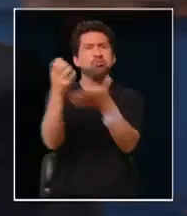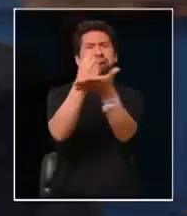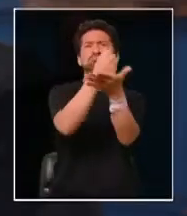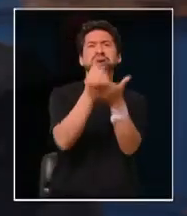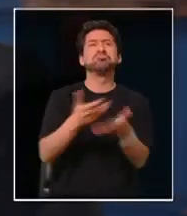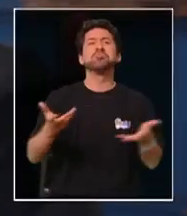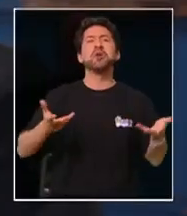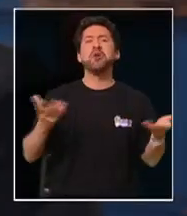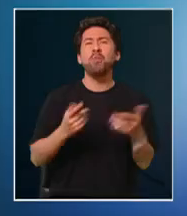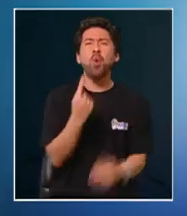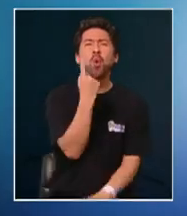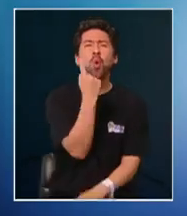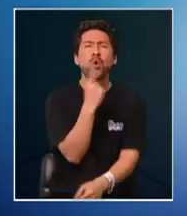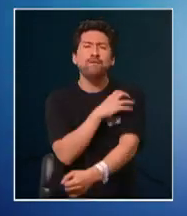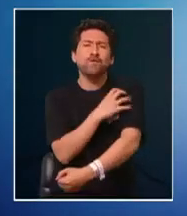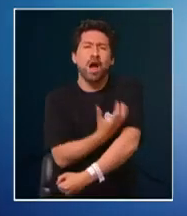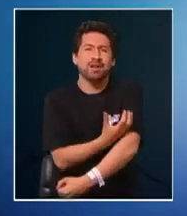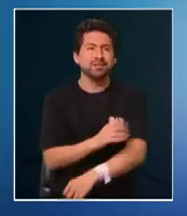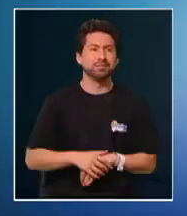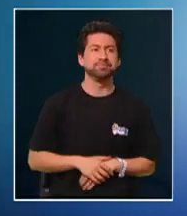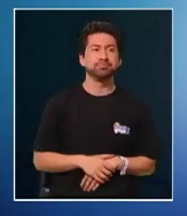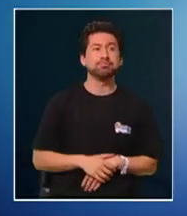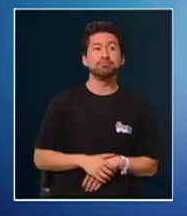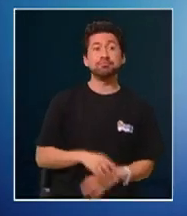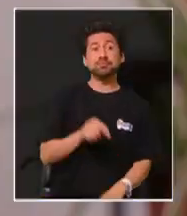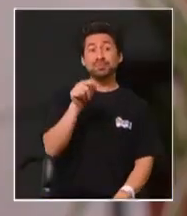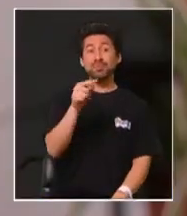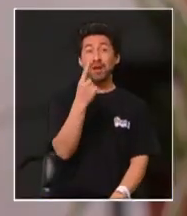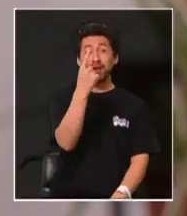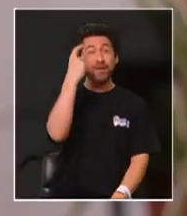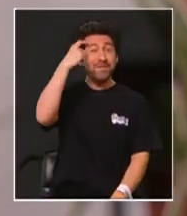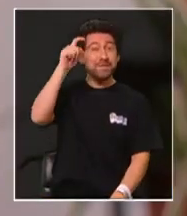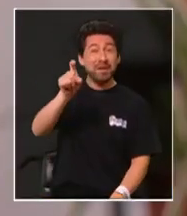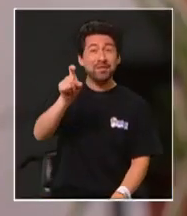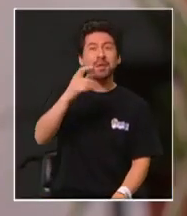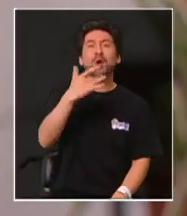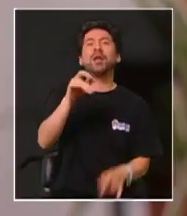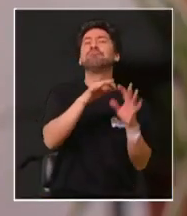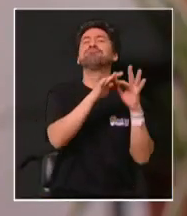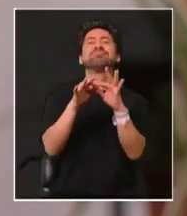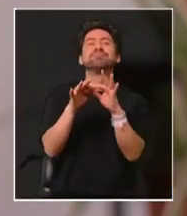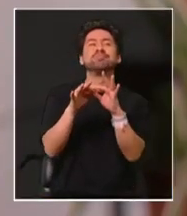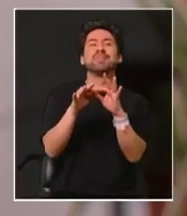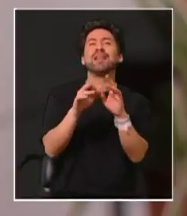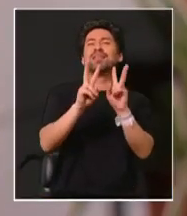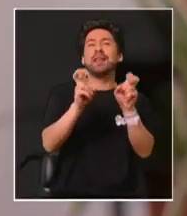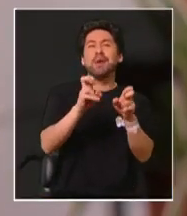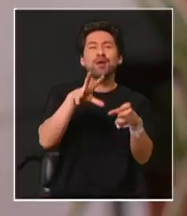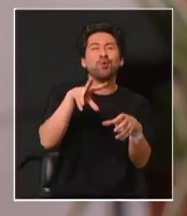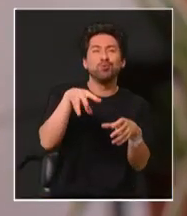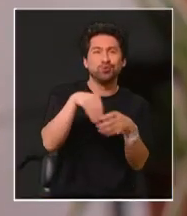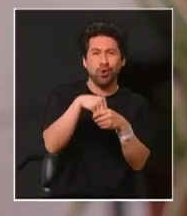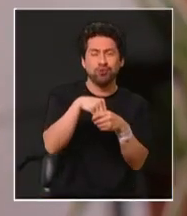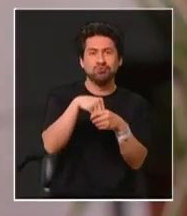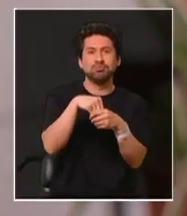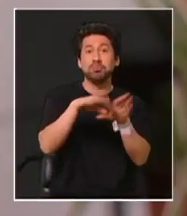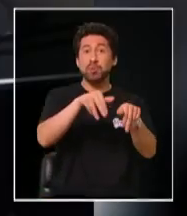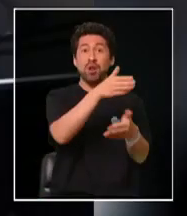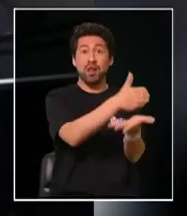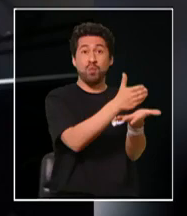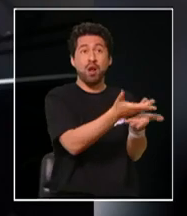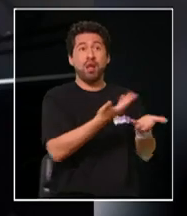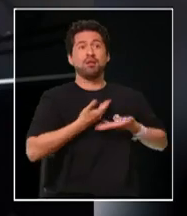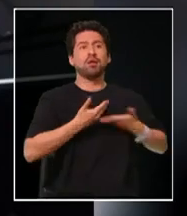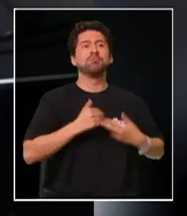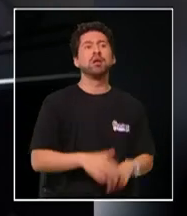un poquitito más de esfuerzo. O sea, es una de mis preferidas, porque habla de todo lo que es inclusión, de todo lo que nos ha dado el colegio.